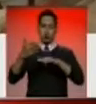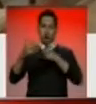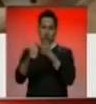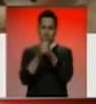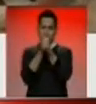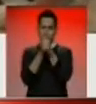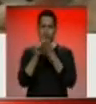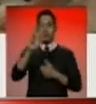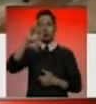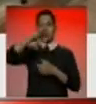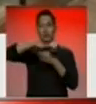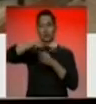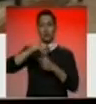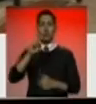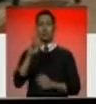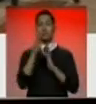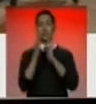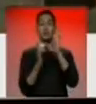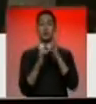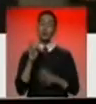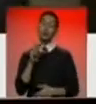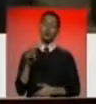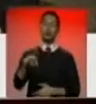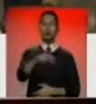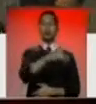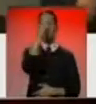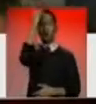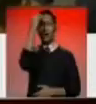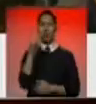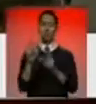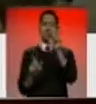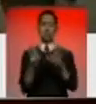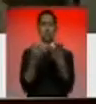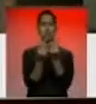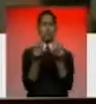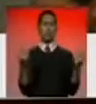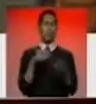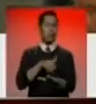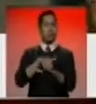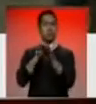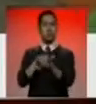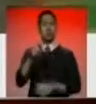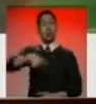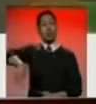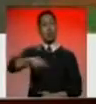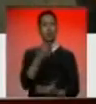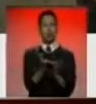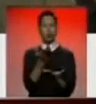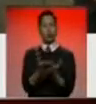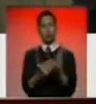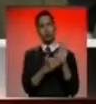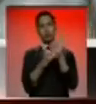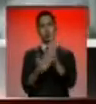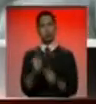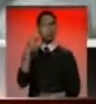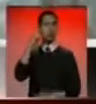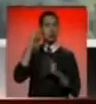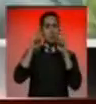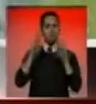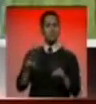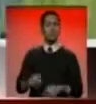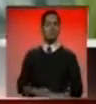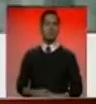abril. Durante su recorrido, Glass recibió el respaldo de cientos de simpatizantes que escucharon el plan de gobierno toda una vida.